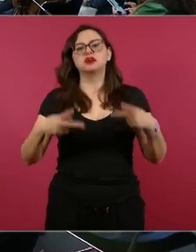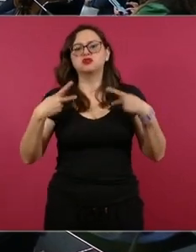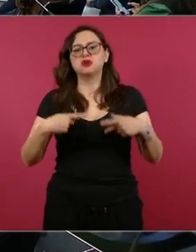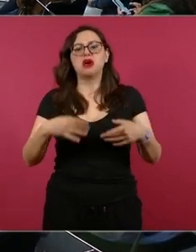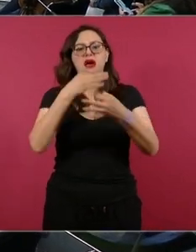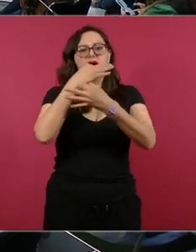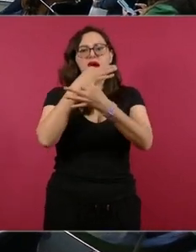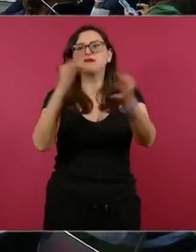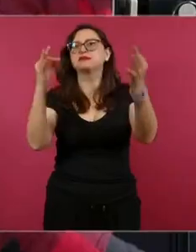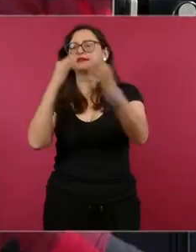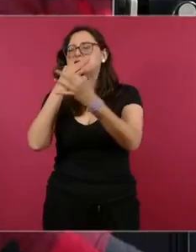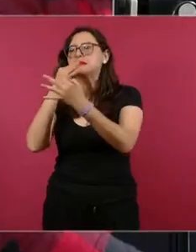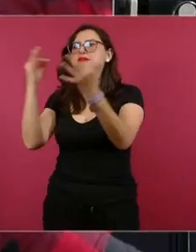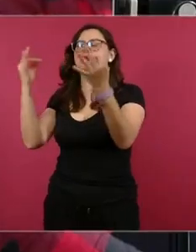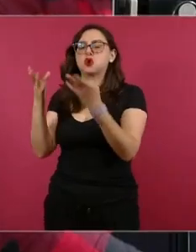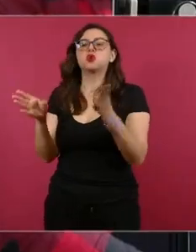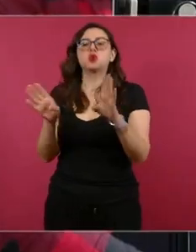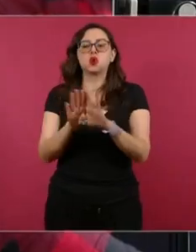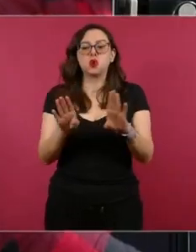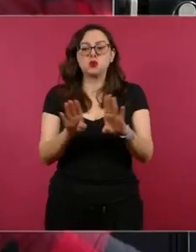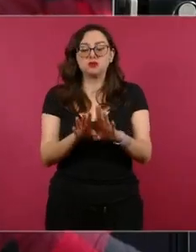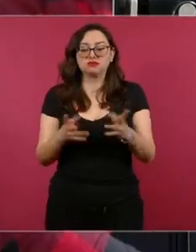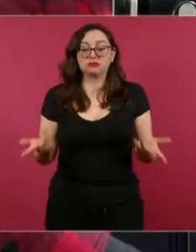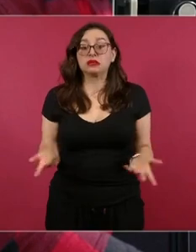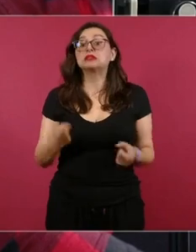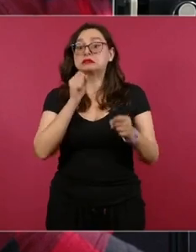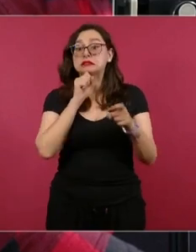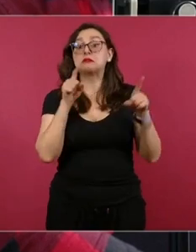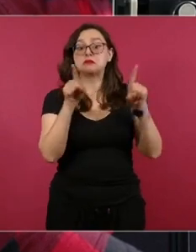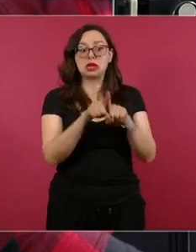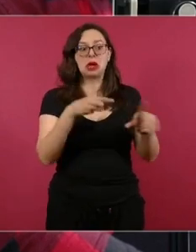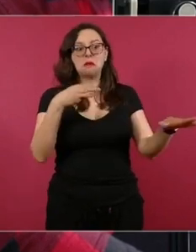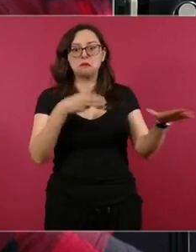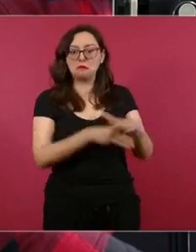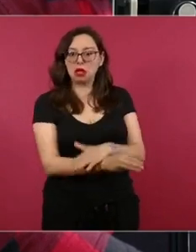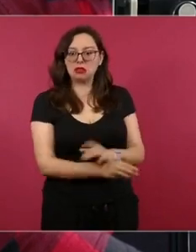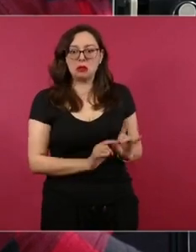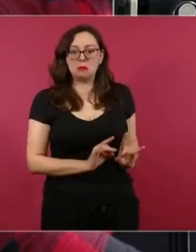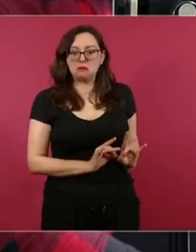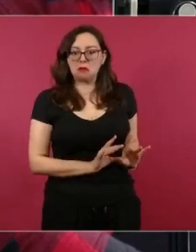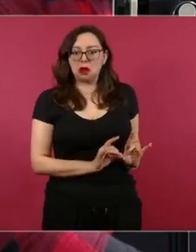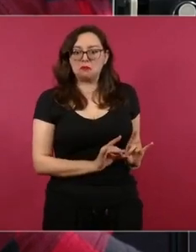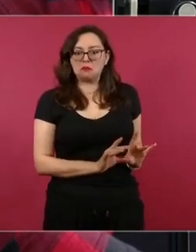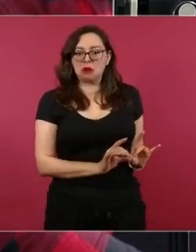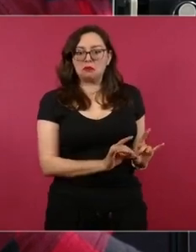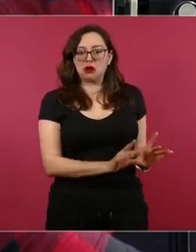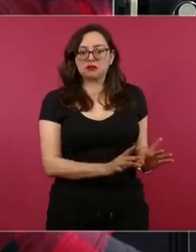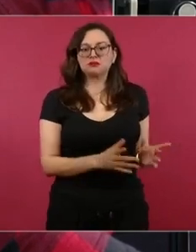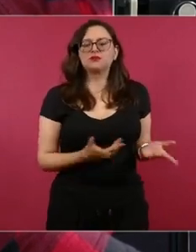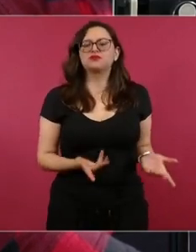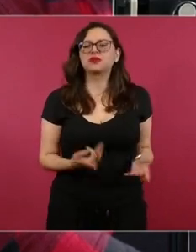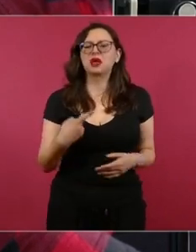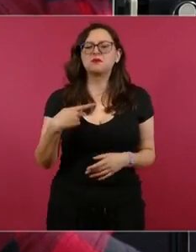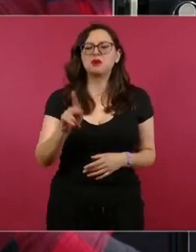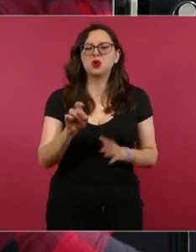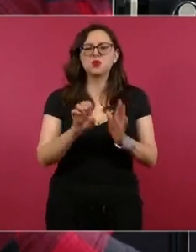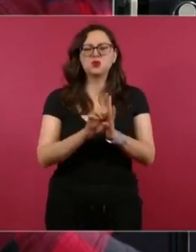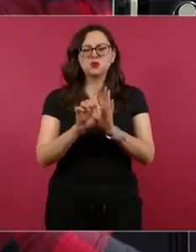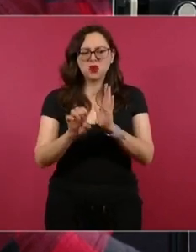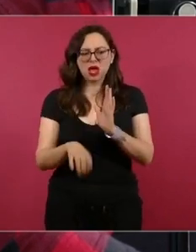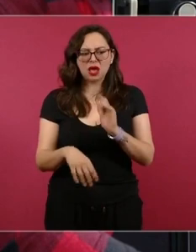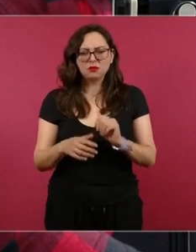que ha venido dándose, pues también en otro sistema, ¿no? Como lo que es el metro, pero curiosamente no se menciona lo que ocurre en el metro de, en el tren ligero de